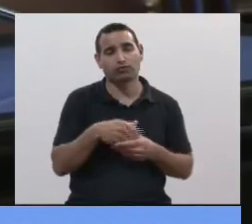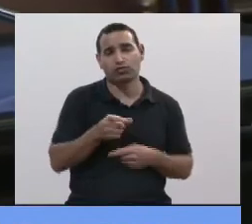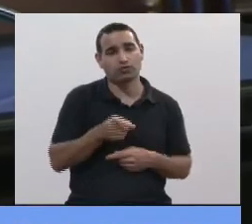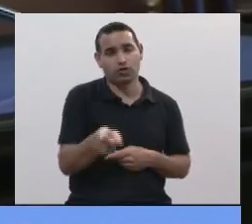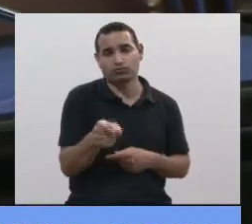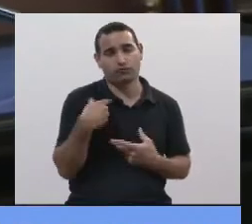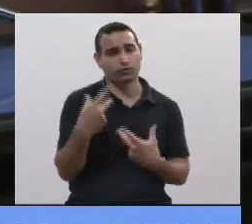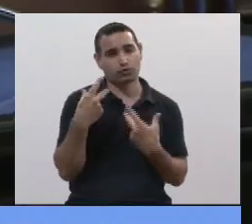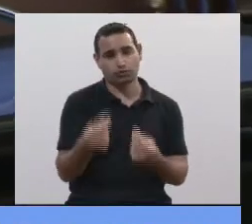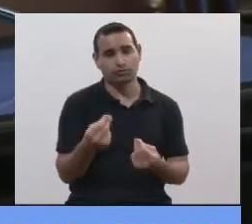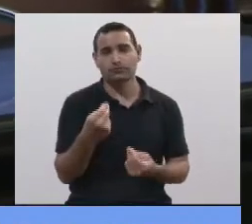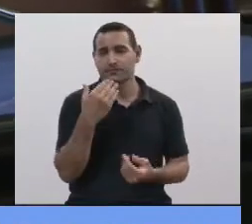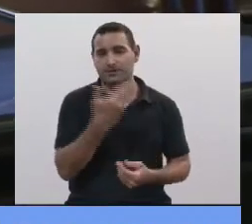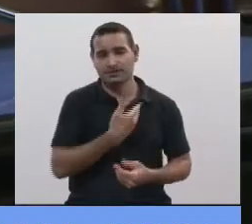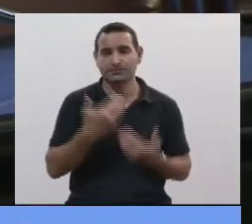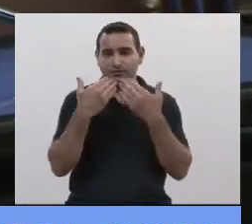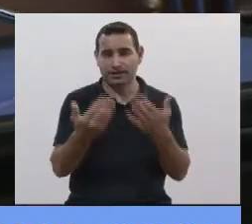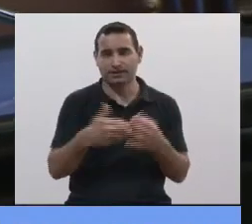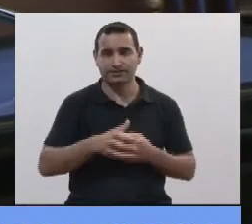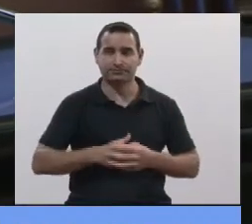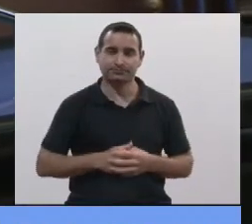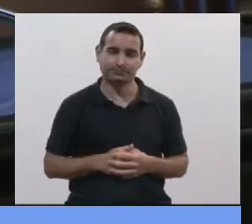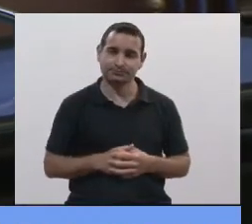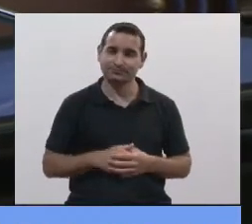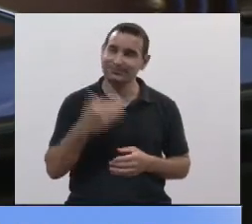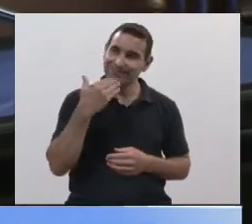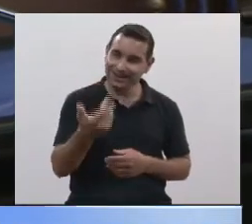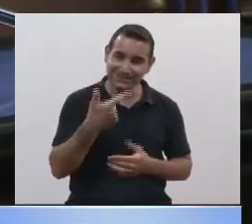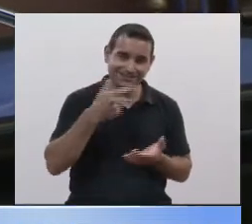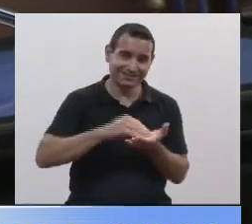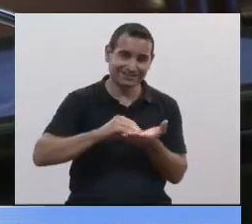contra, señor presidente. Muchas gracias. Gracias, señor senador.